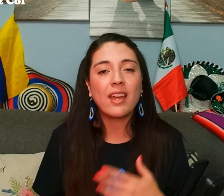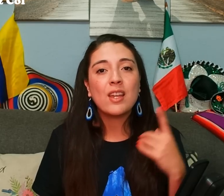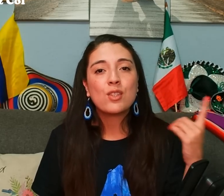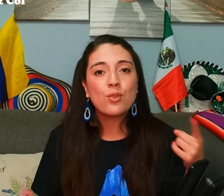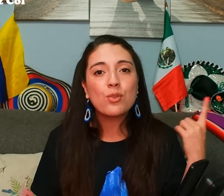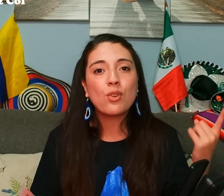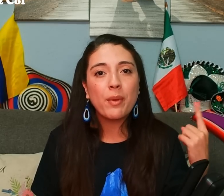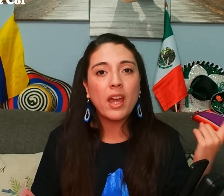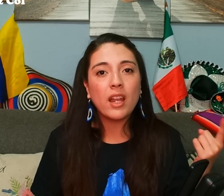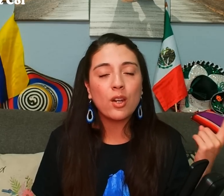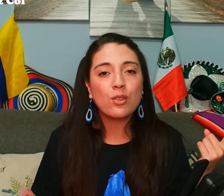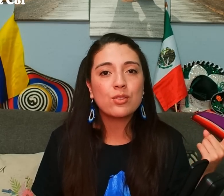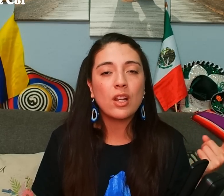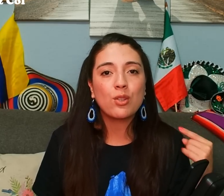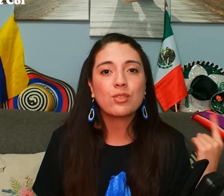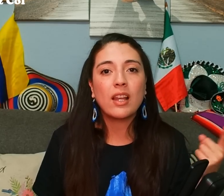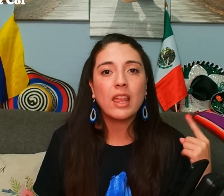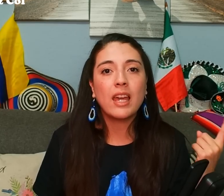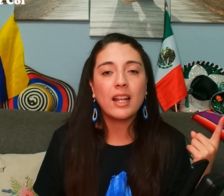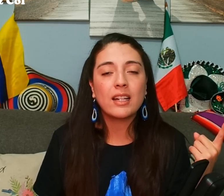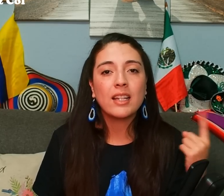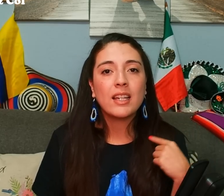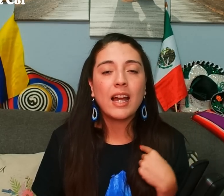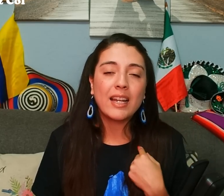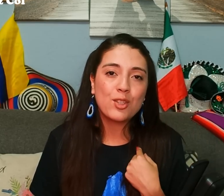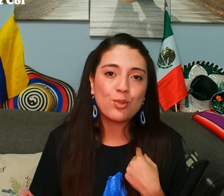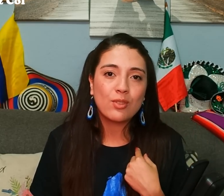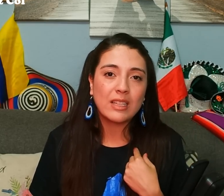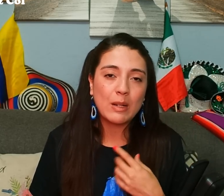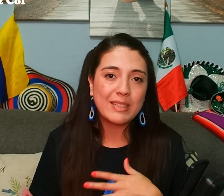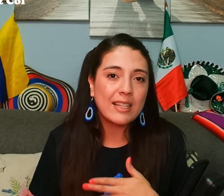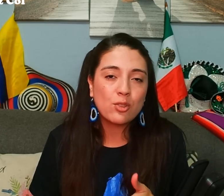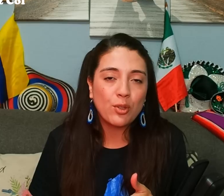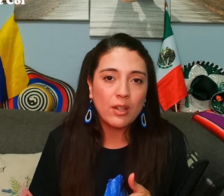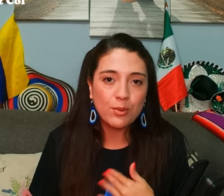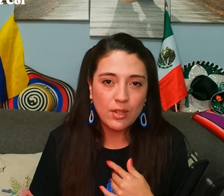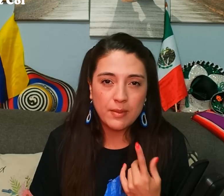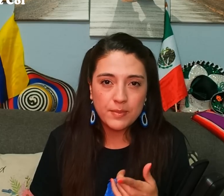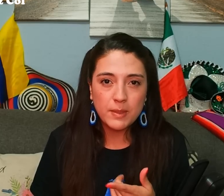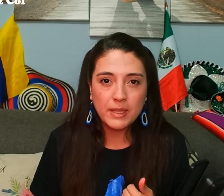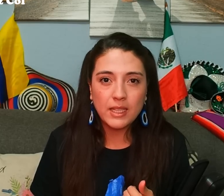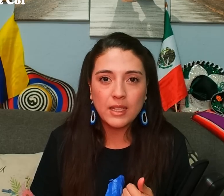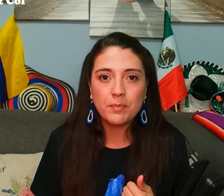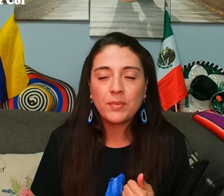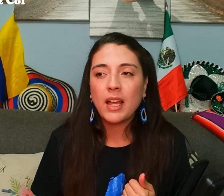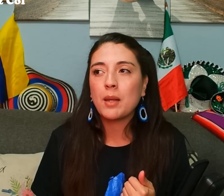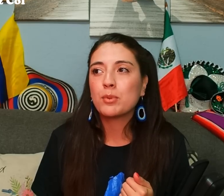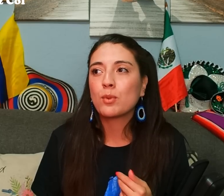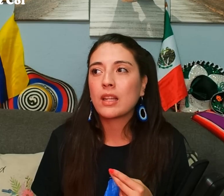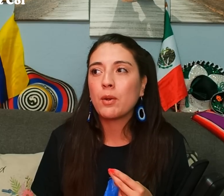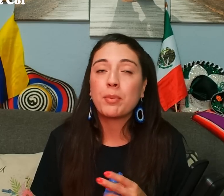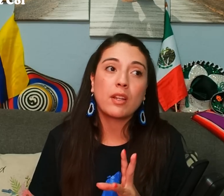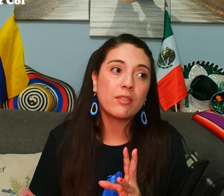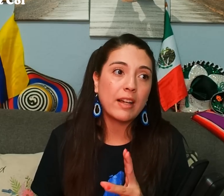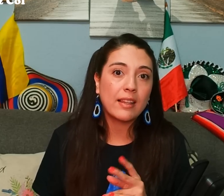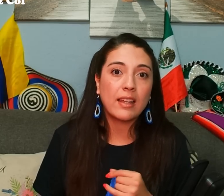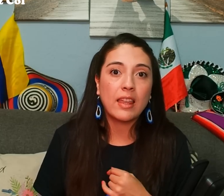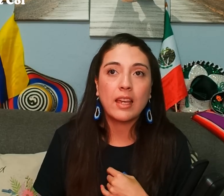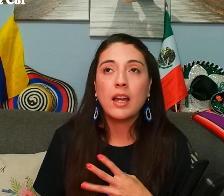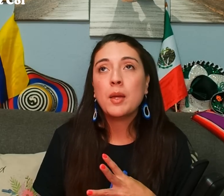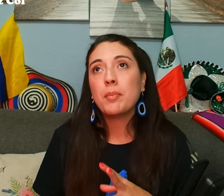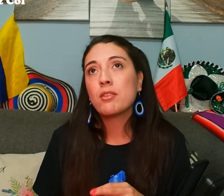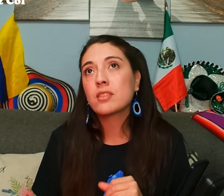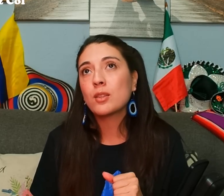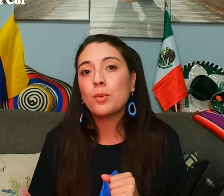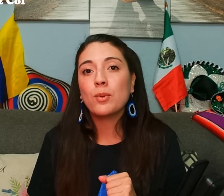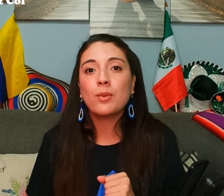de lo que sus gobiernos y los que lideran han hecho a través de la historia. O sea, si me entienden, al punto al que voy, porque no falta el que